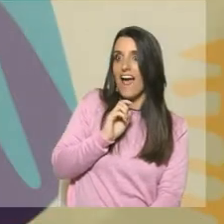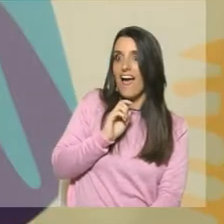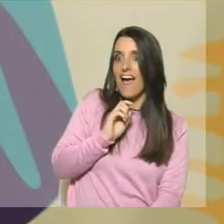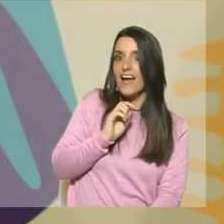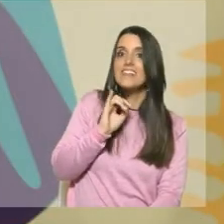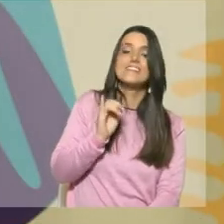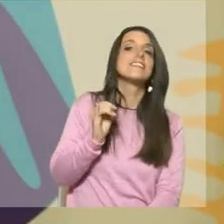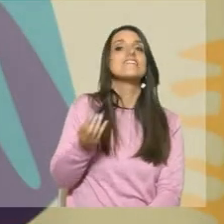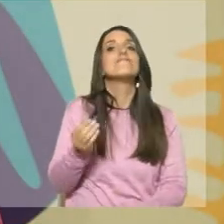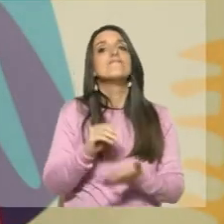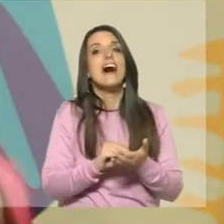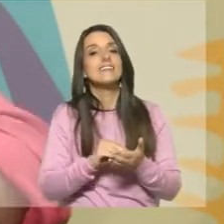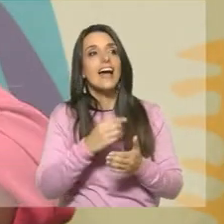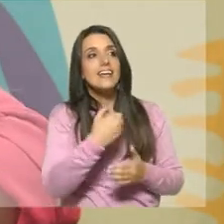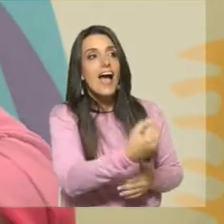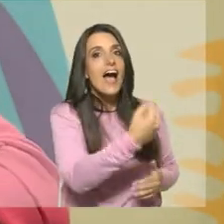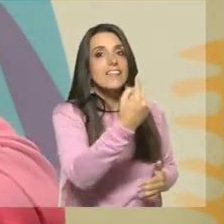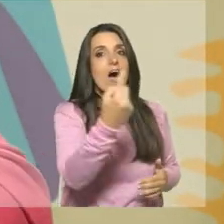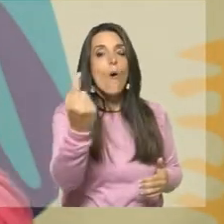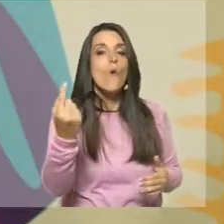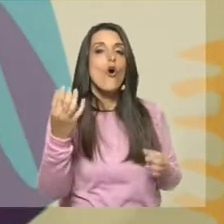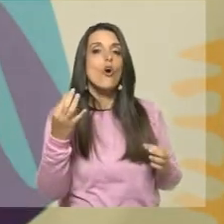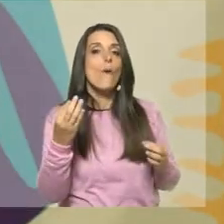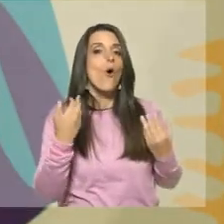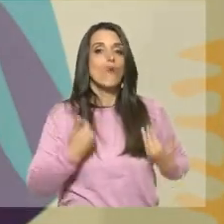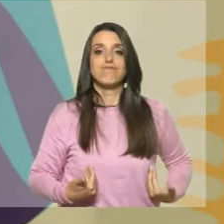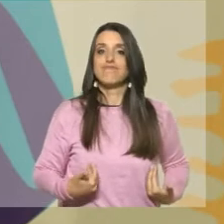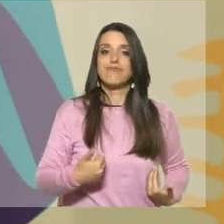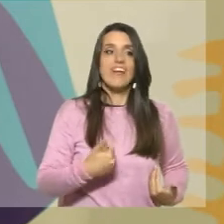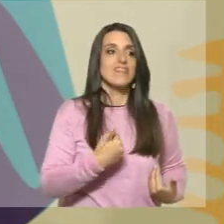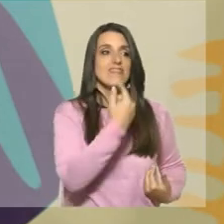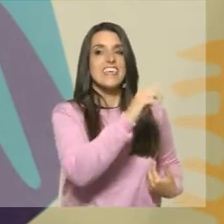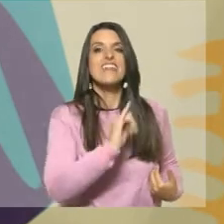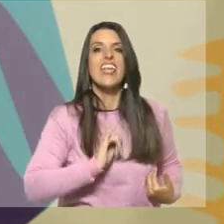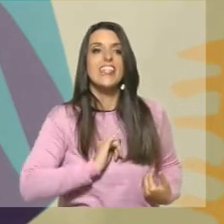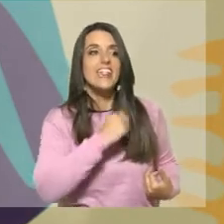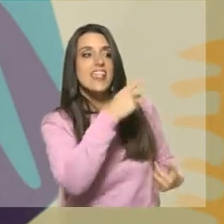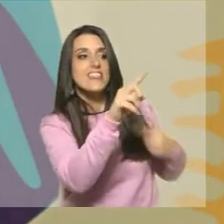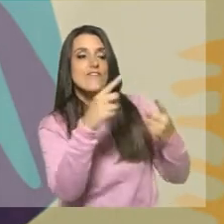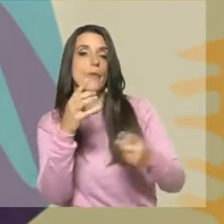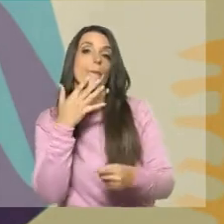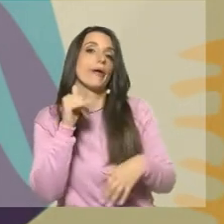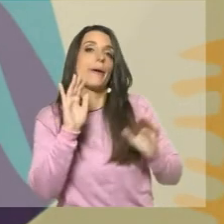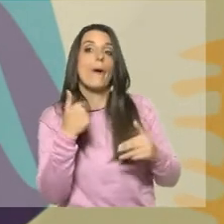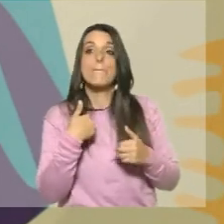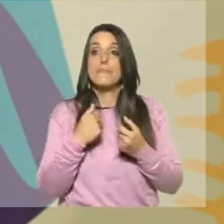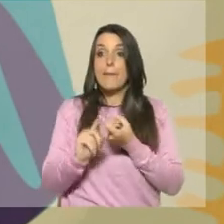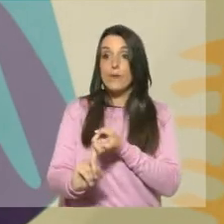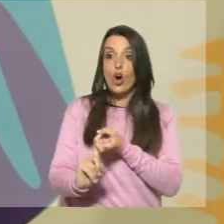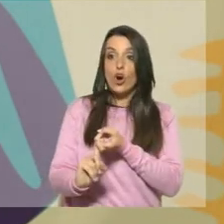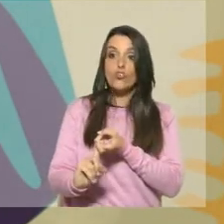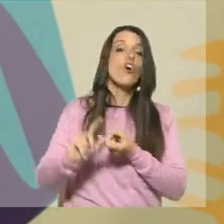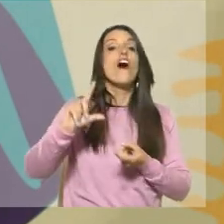Qué viaje. Mal, y aparte cada uno tiene como una personalidad diferente. Hay cosas que por ejemplo, mi marido, que va a ser